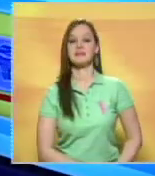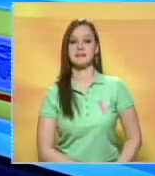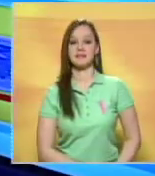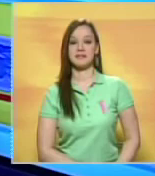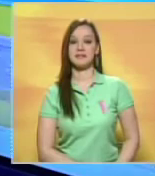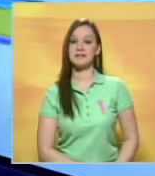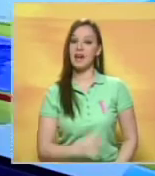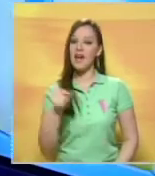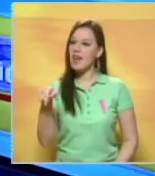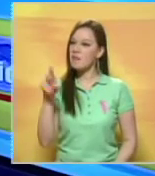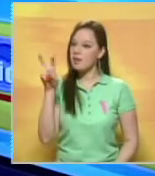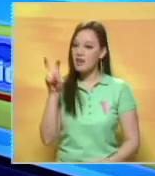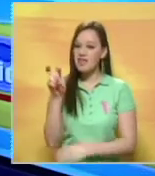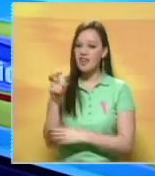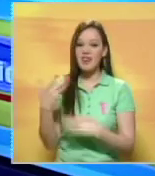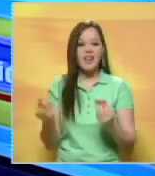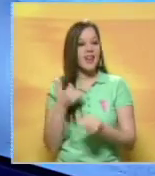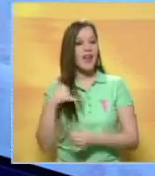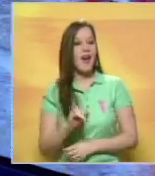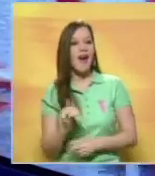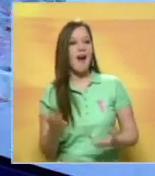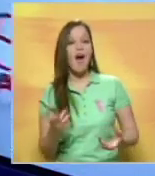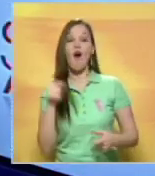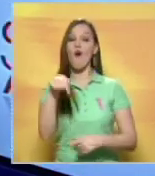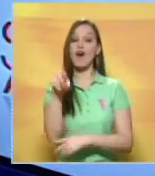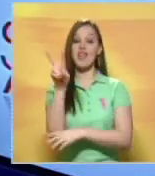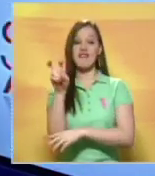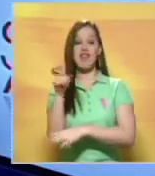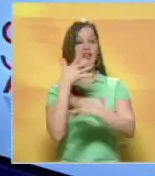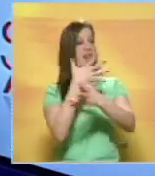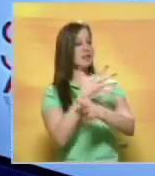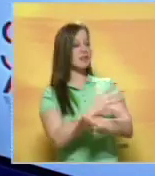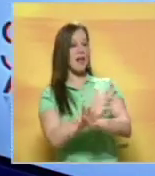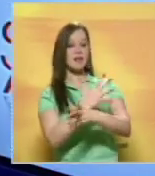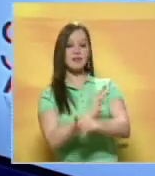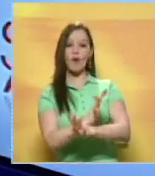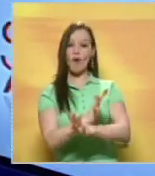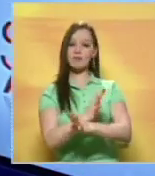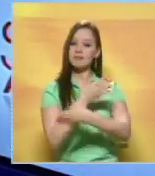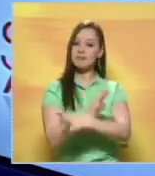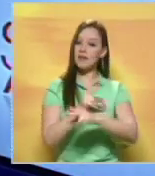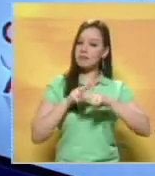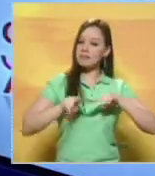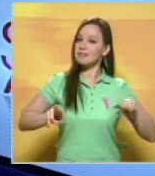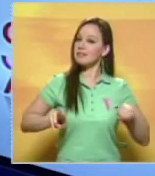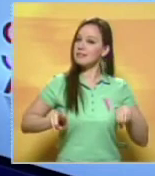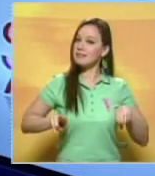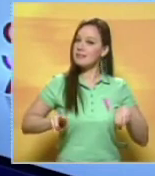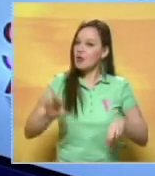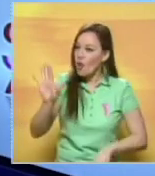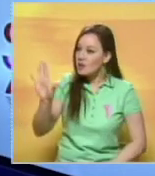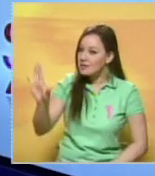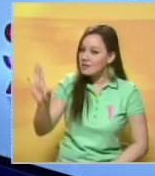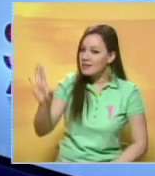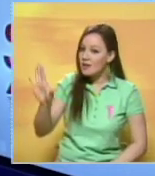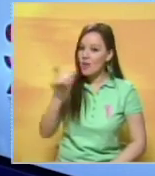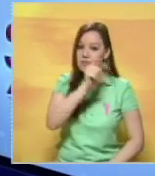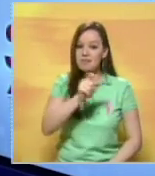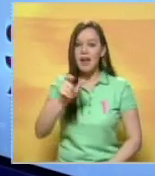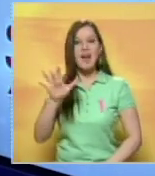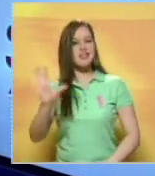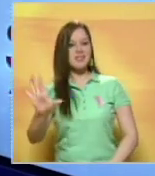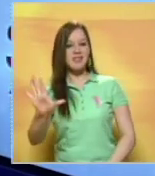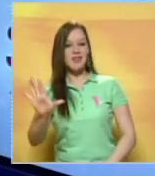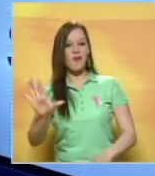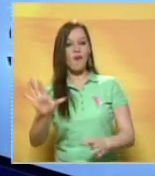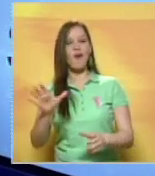¿Qué hay para este viernes? Hoy es viernes, hoy es viernes de sexo. Sexo al desnudo. Y con 5. Según Analicia, con 5. Ella